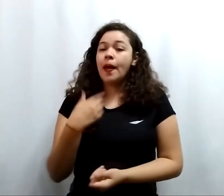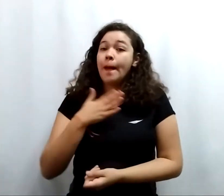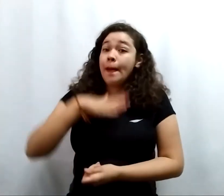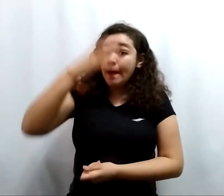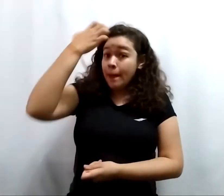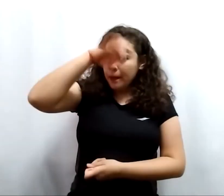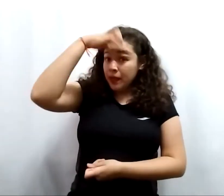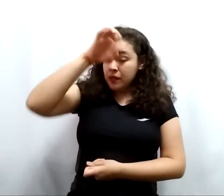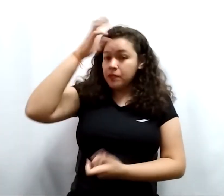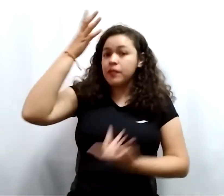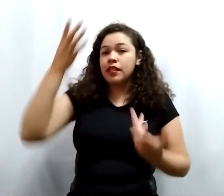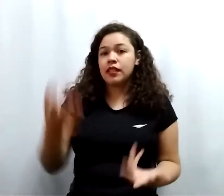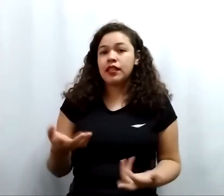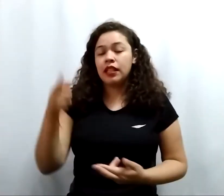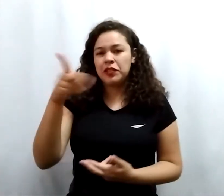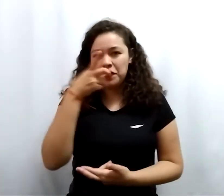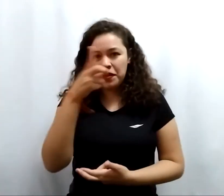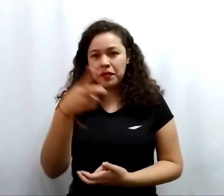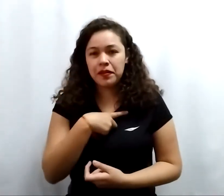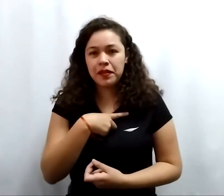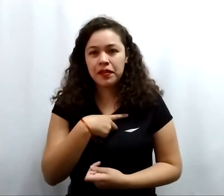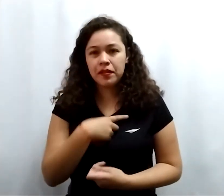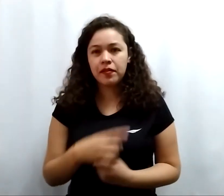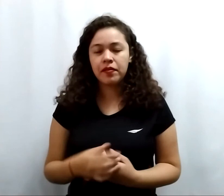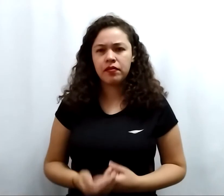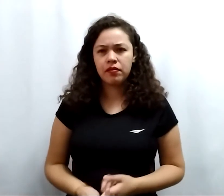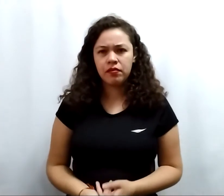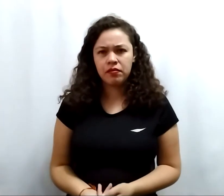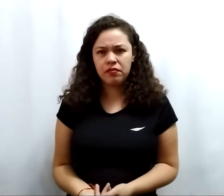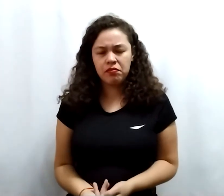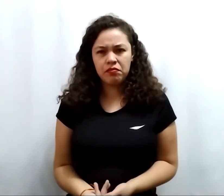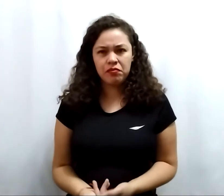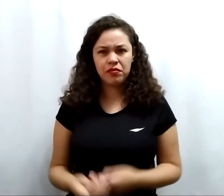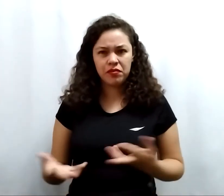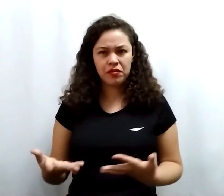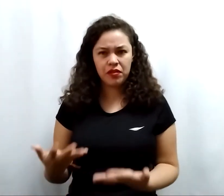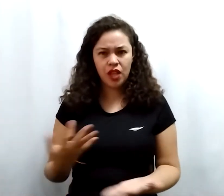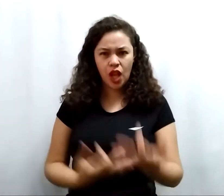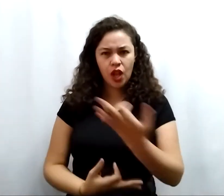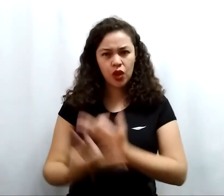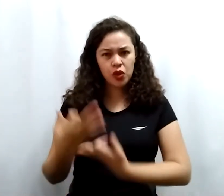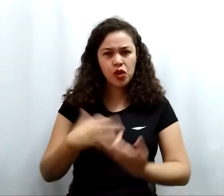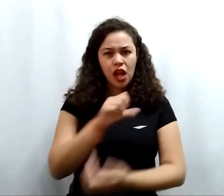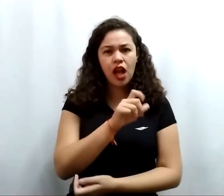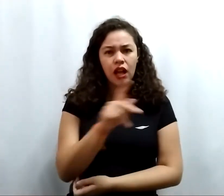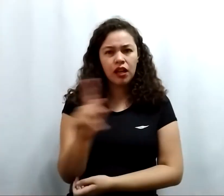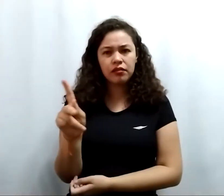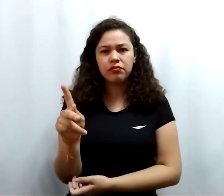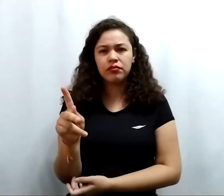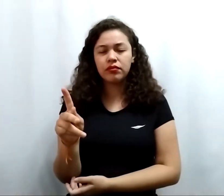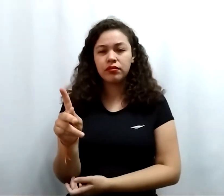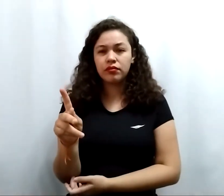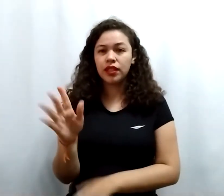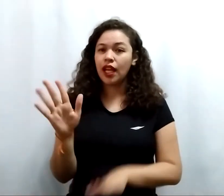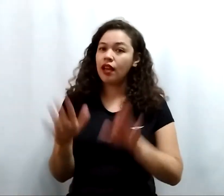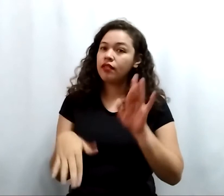tengo al respecto de lo que tú me estás comentando, de momento todas estas aplicaciones tienden a ser un tanto